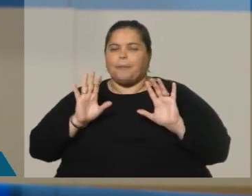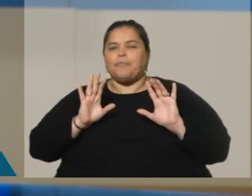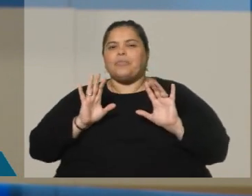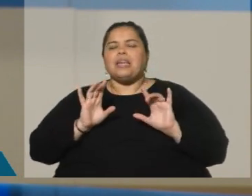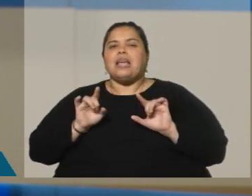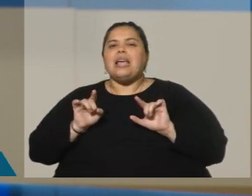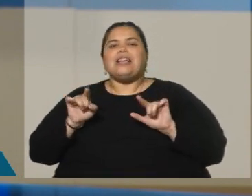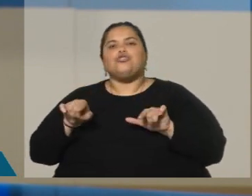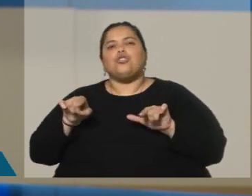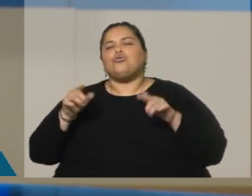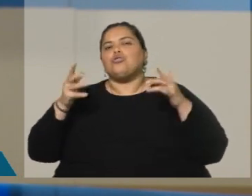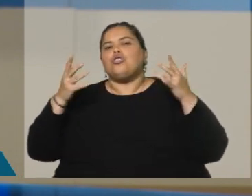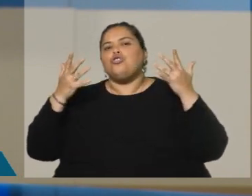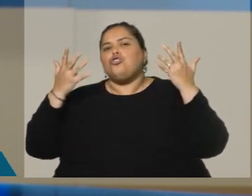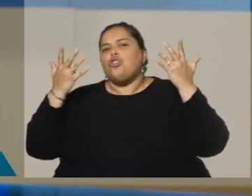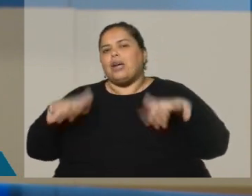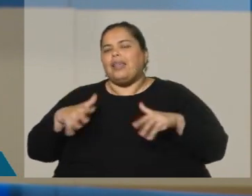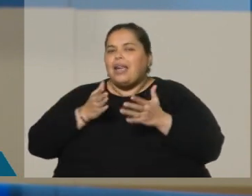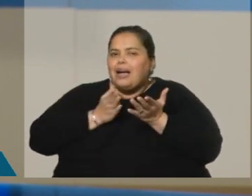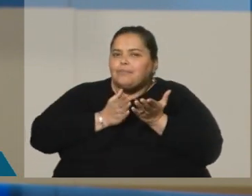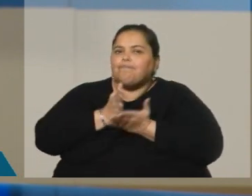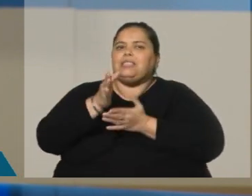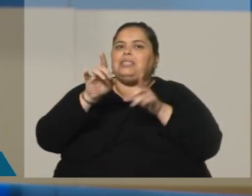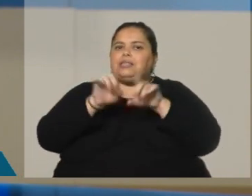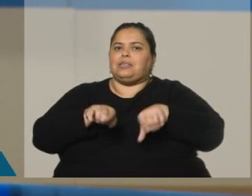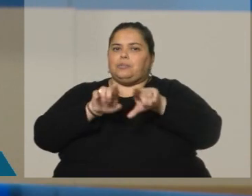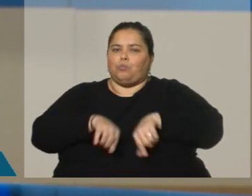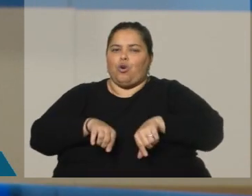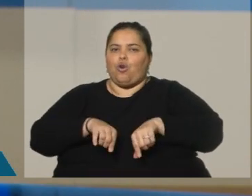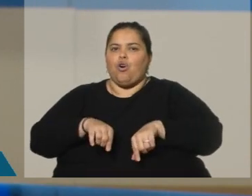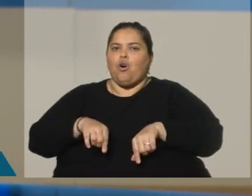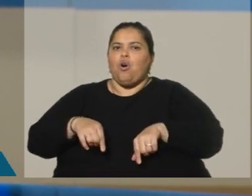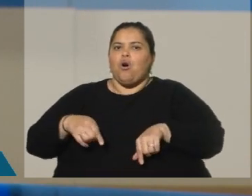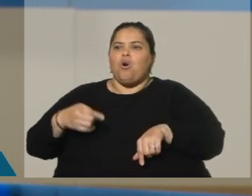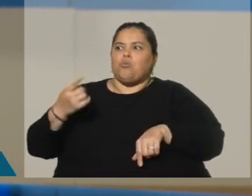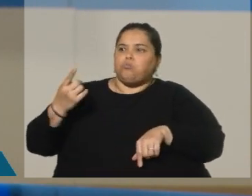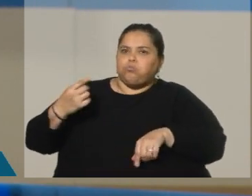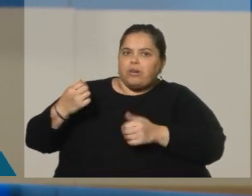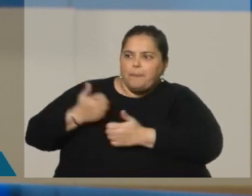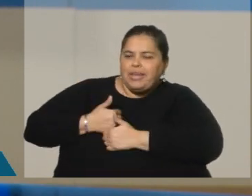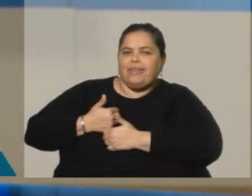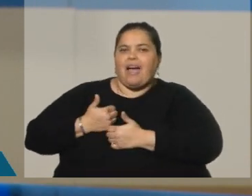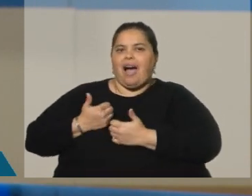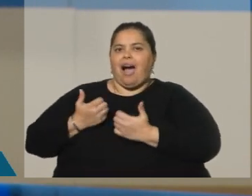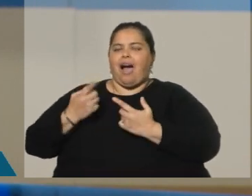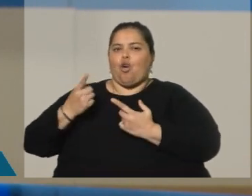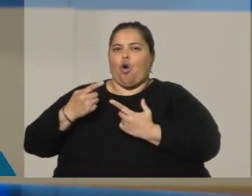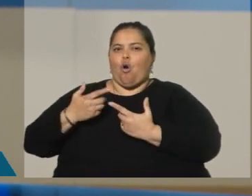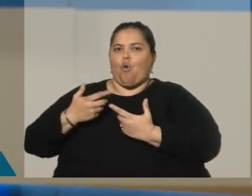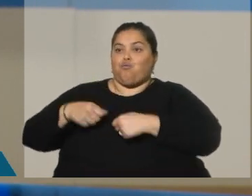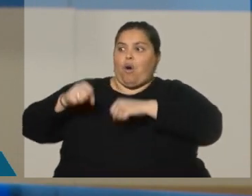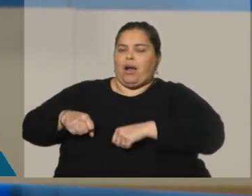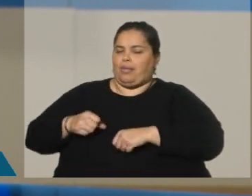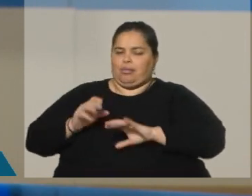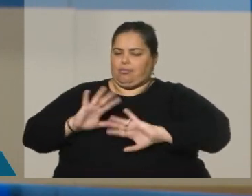no seguir por el camino de las demandas militares o de los sectores más conservadores y golpistas de los partidos